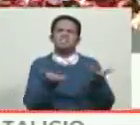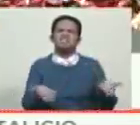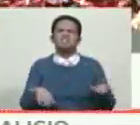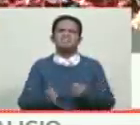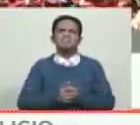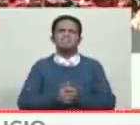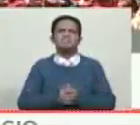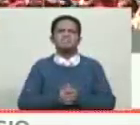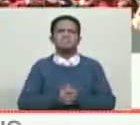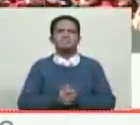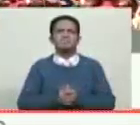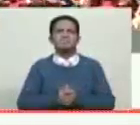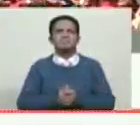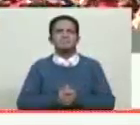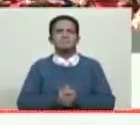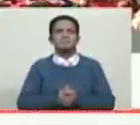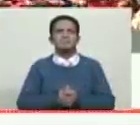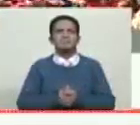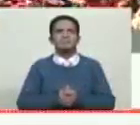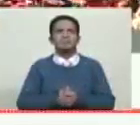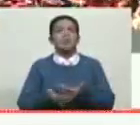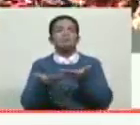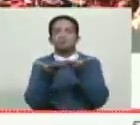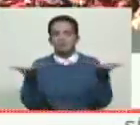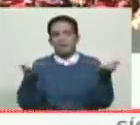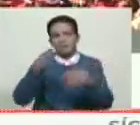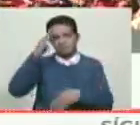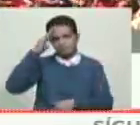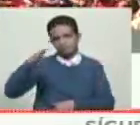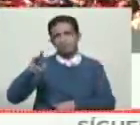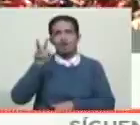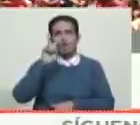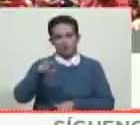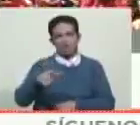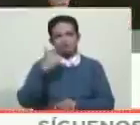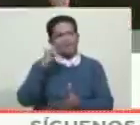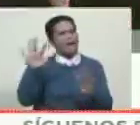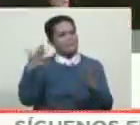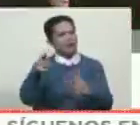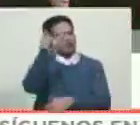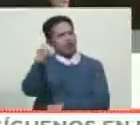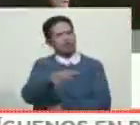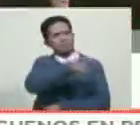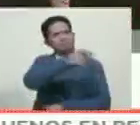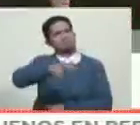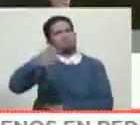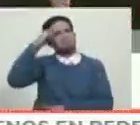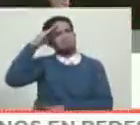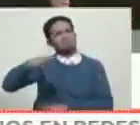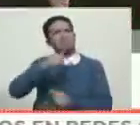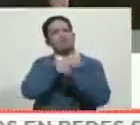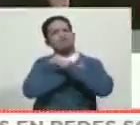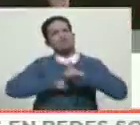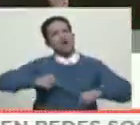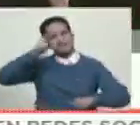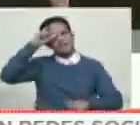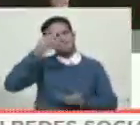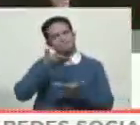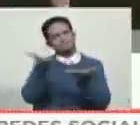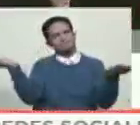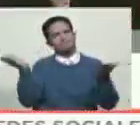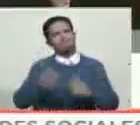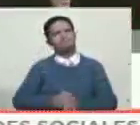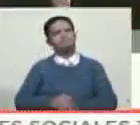Hermanos, muchachos, compañeros de la Fuerza Armada que están aquí, que los veo. Un aplauso para nuestra Fuerza Armada Nacional Bolivariana, soldados de la